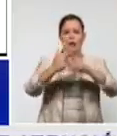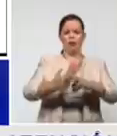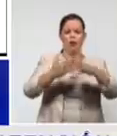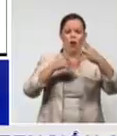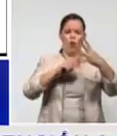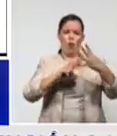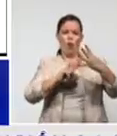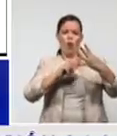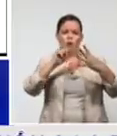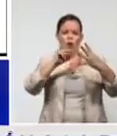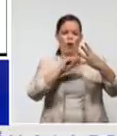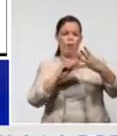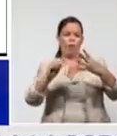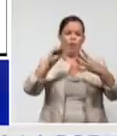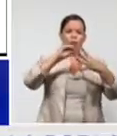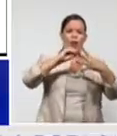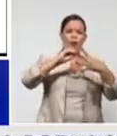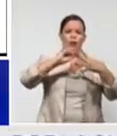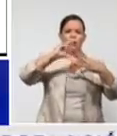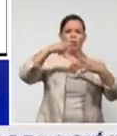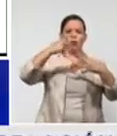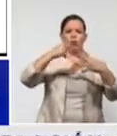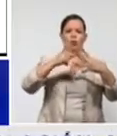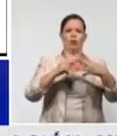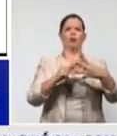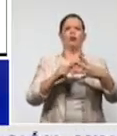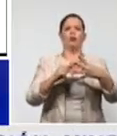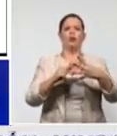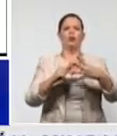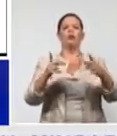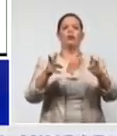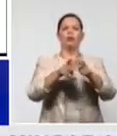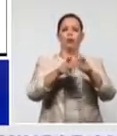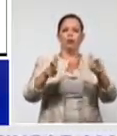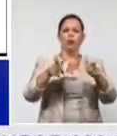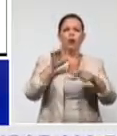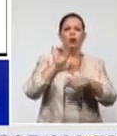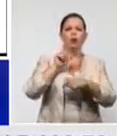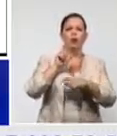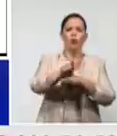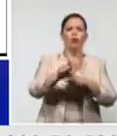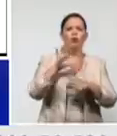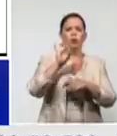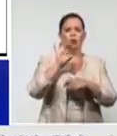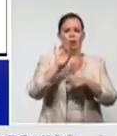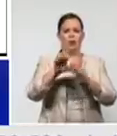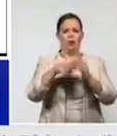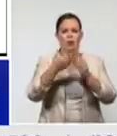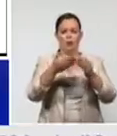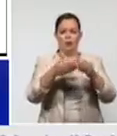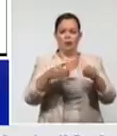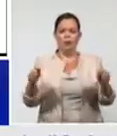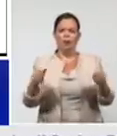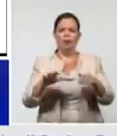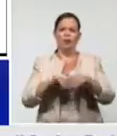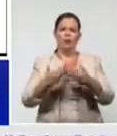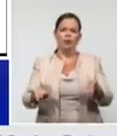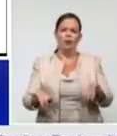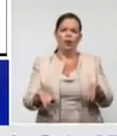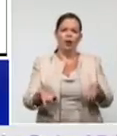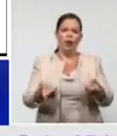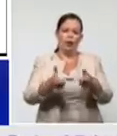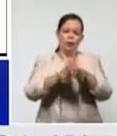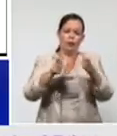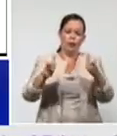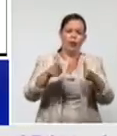que más incrementan sus tasas, pues en los últimos 15 días, son 10 de octubre,